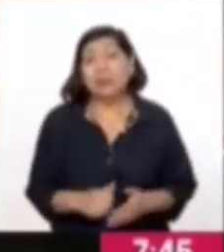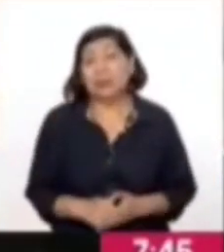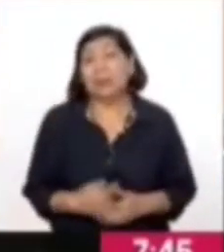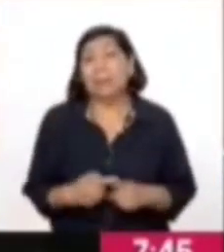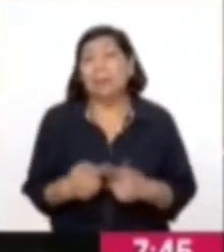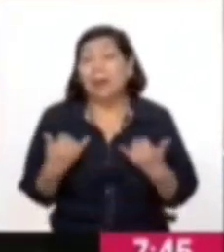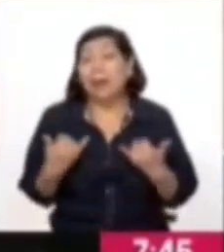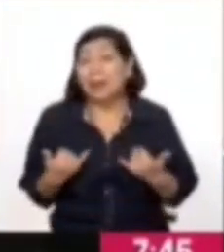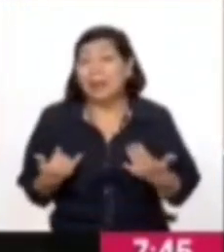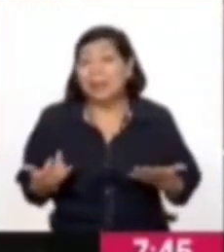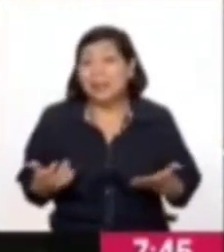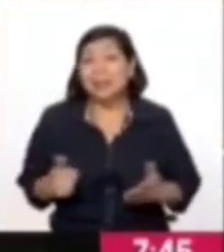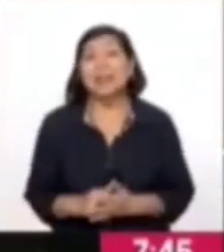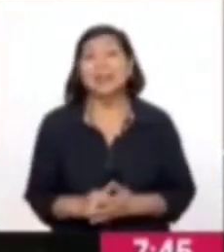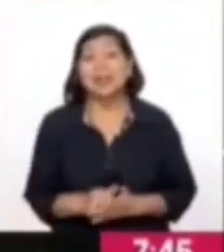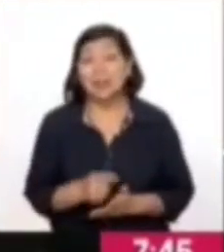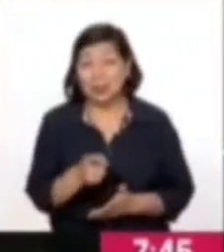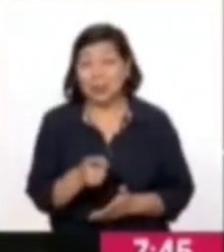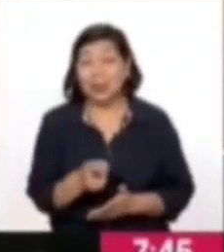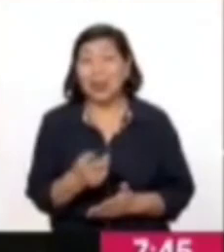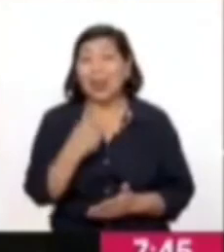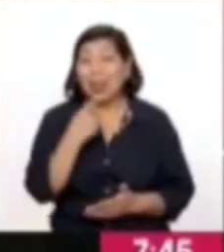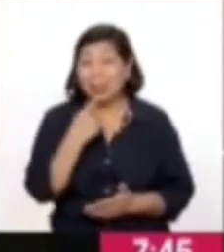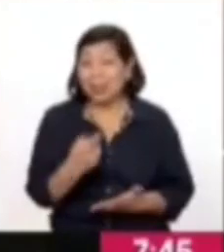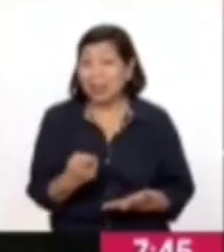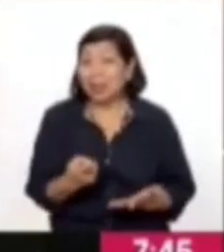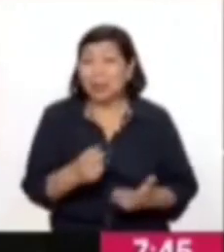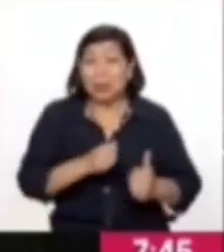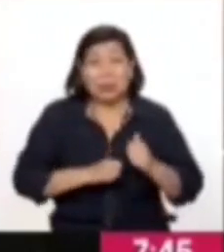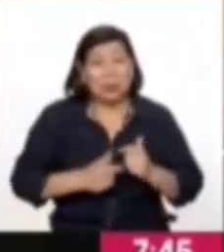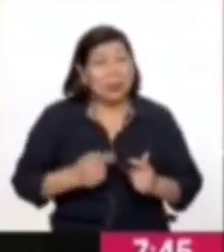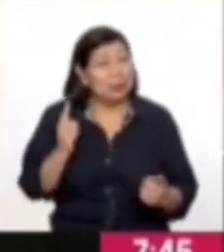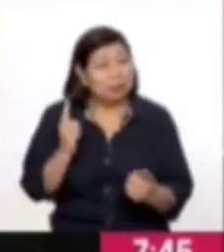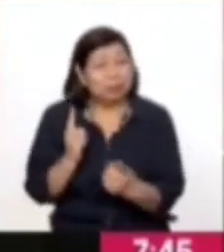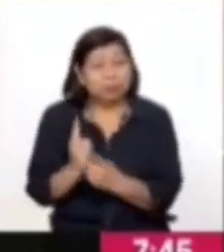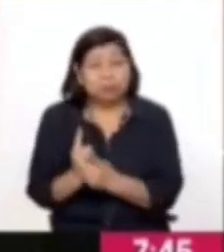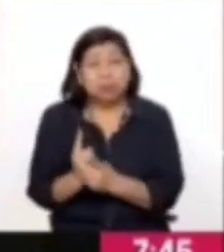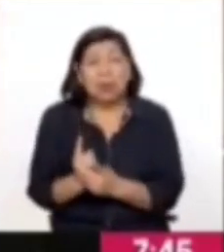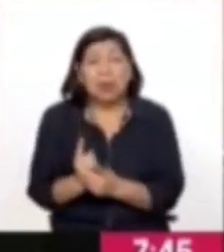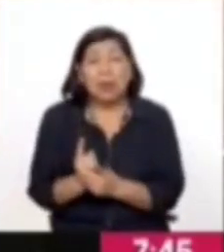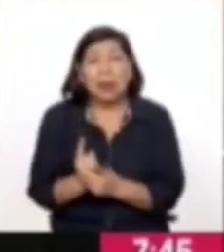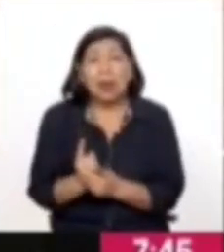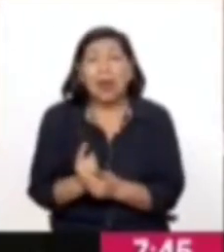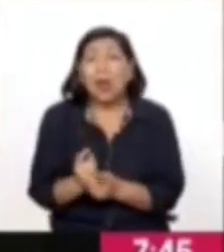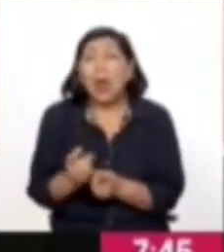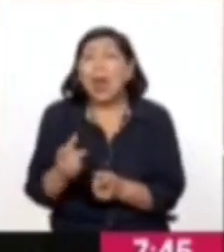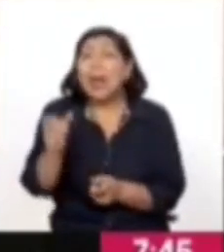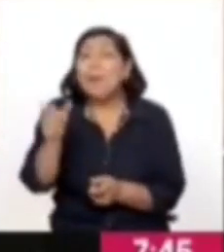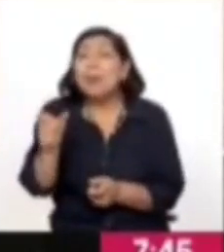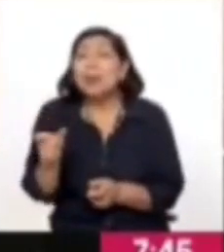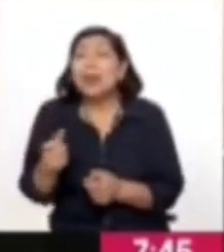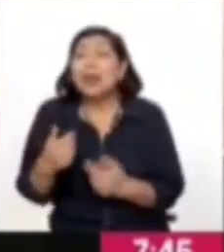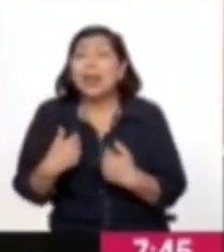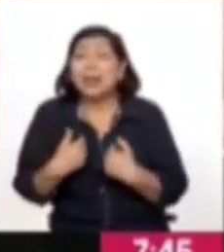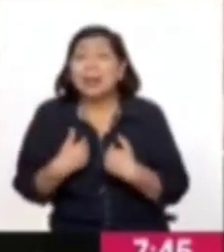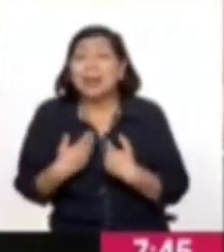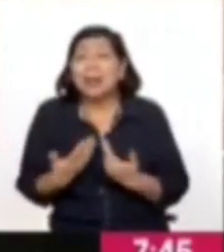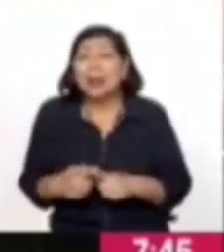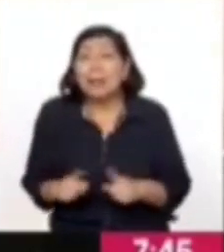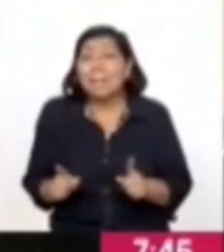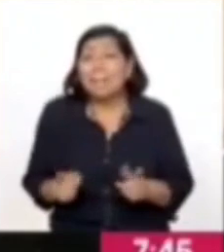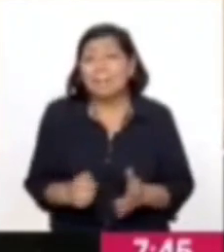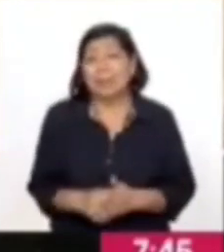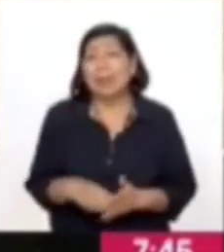y esta situación, como tú lo has dicho, el comercio afecta directamente a las MIPES, o sea, claro. Las grandes